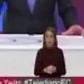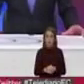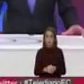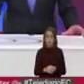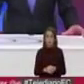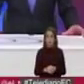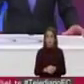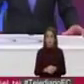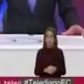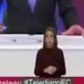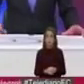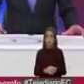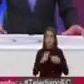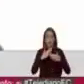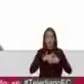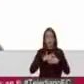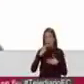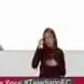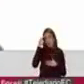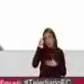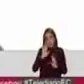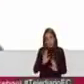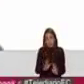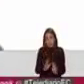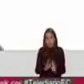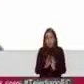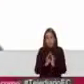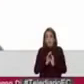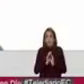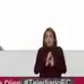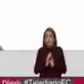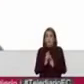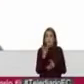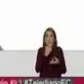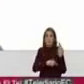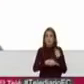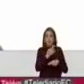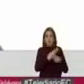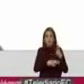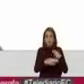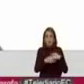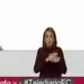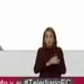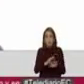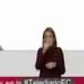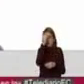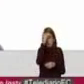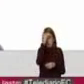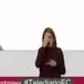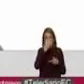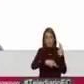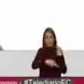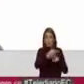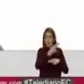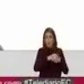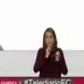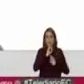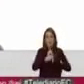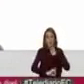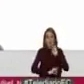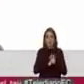A ver, la primera medida, en mi opinión, debería ser justamente esta de renegociación con los acreedores de la deuda externa comercial, a fin de no tener